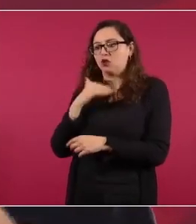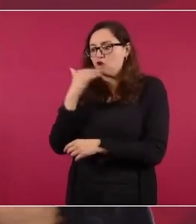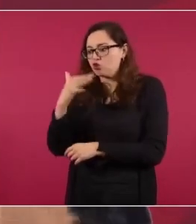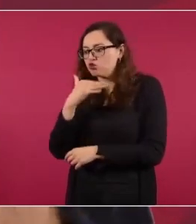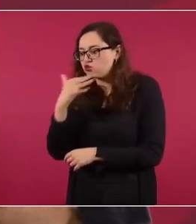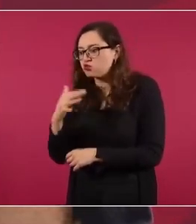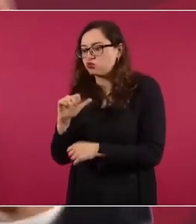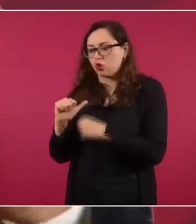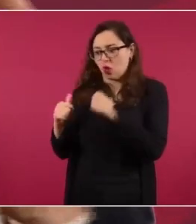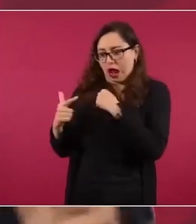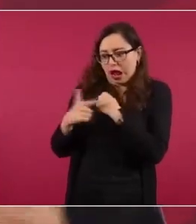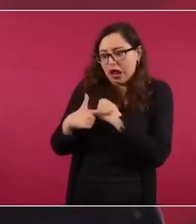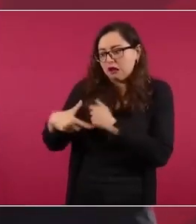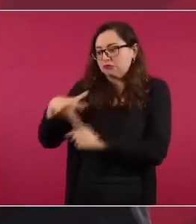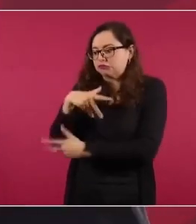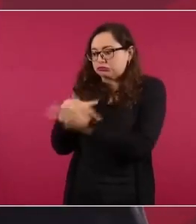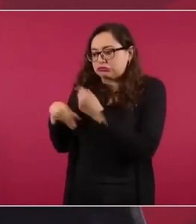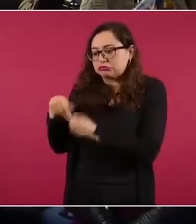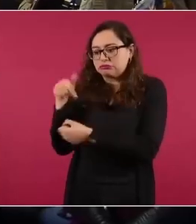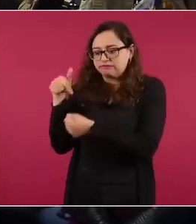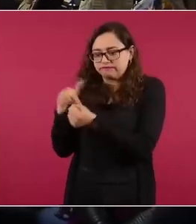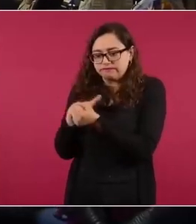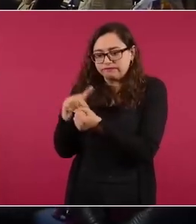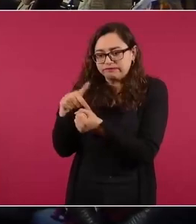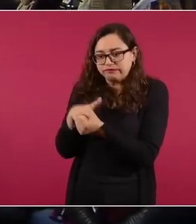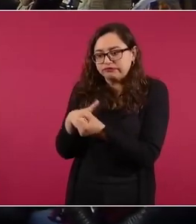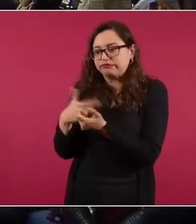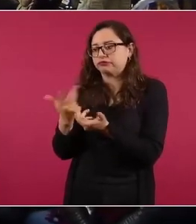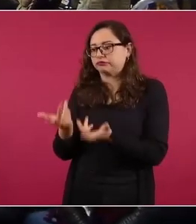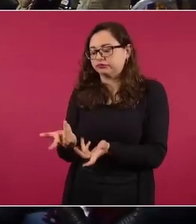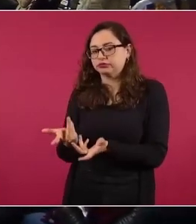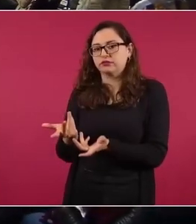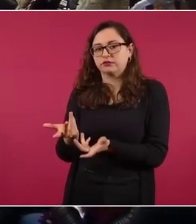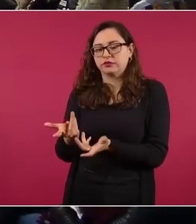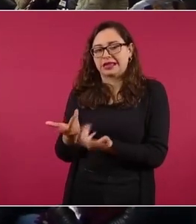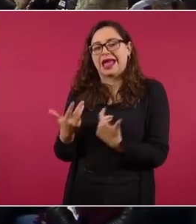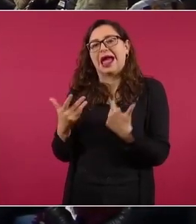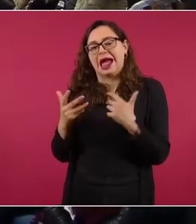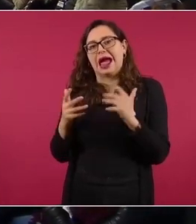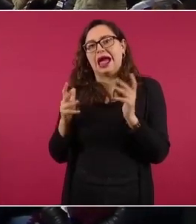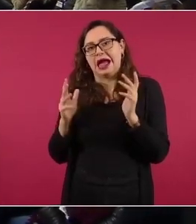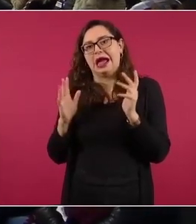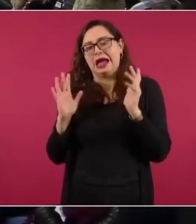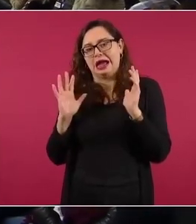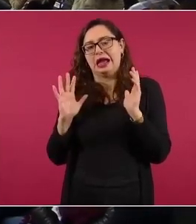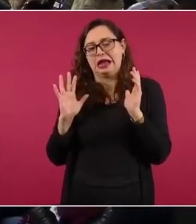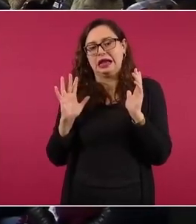si estuviésemos promoviendo la corrupción,